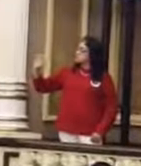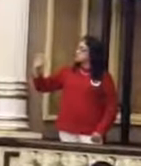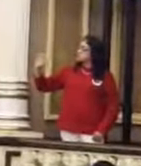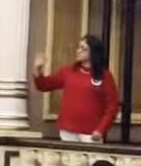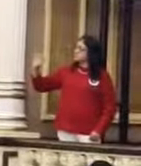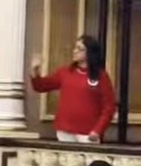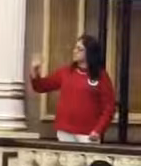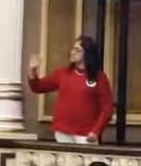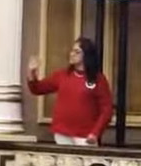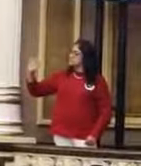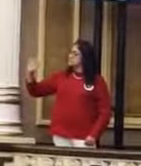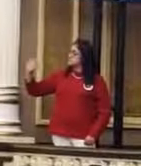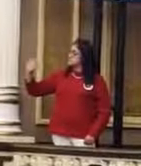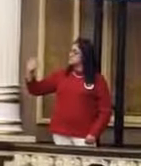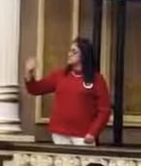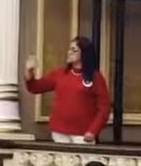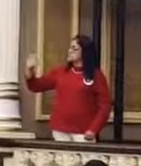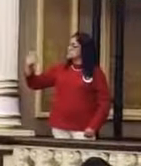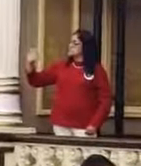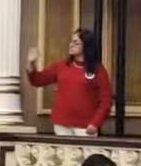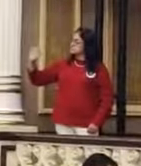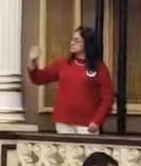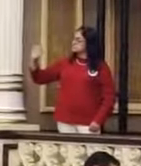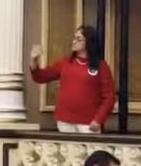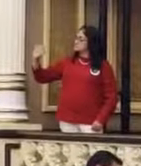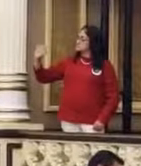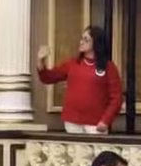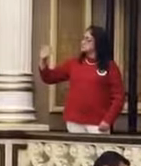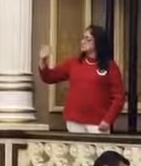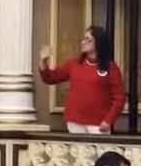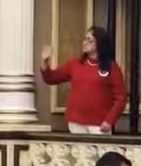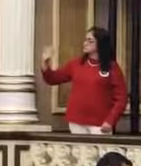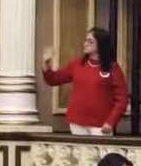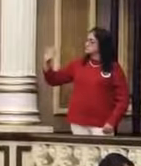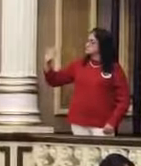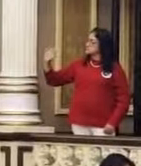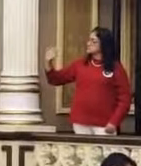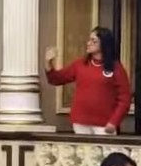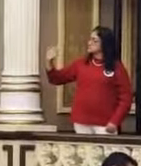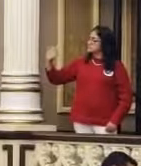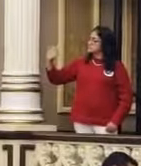buscan restaurar la normalidad democrática, la certeza jurídica, la